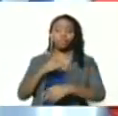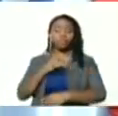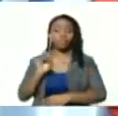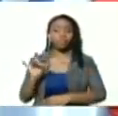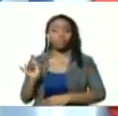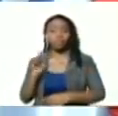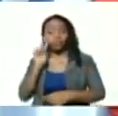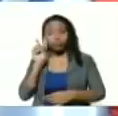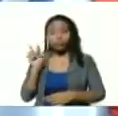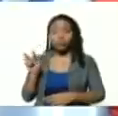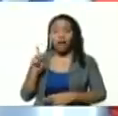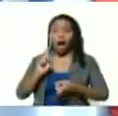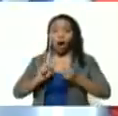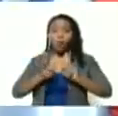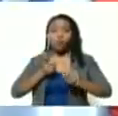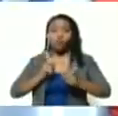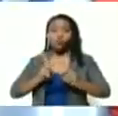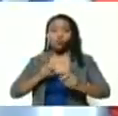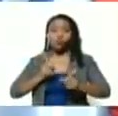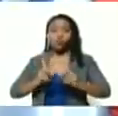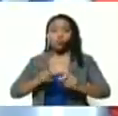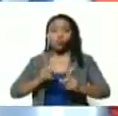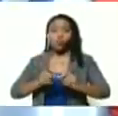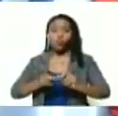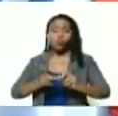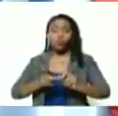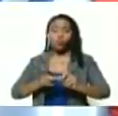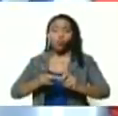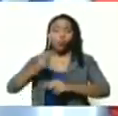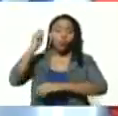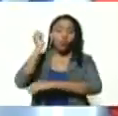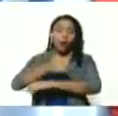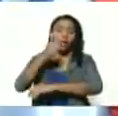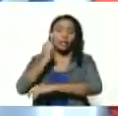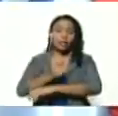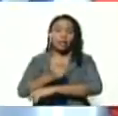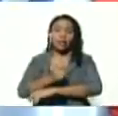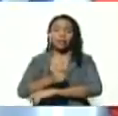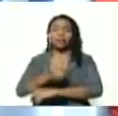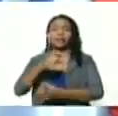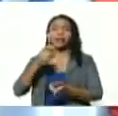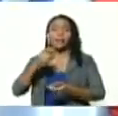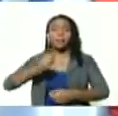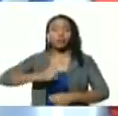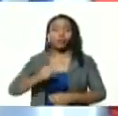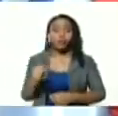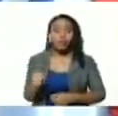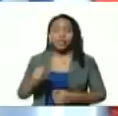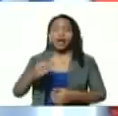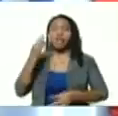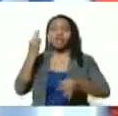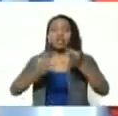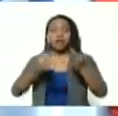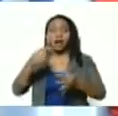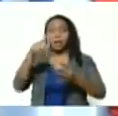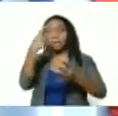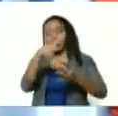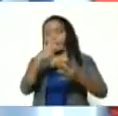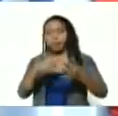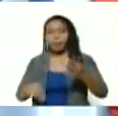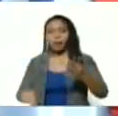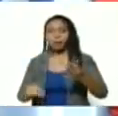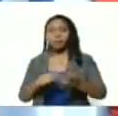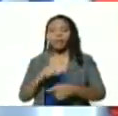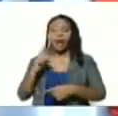que algunos jueces, alguaciles, fiscales, etcétera, en vez